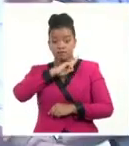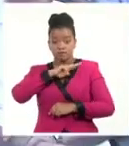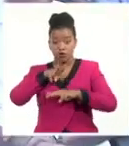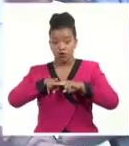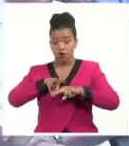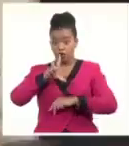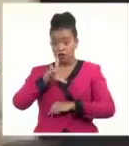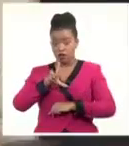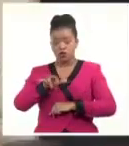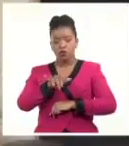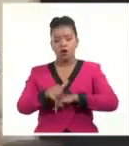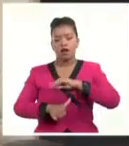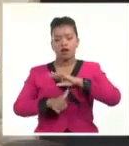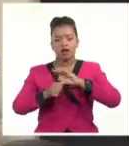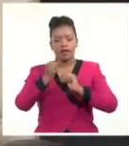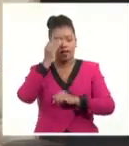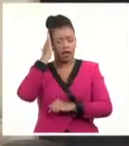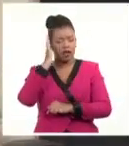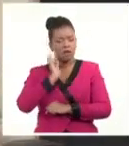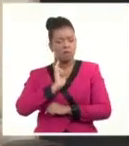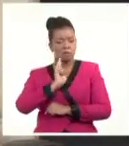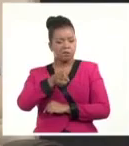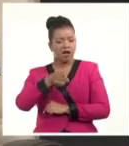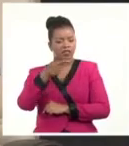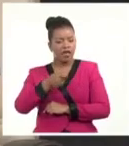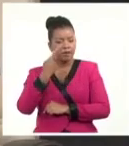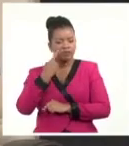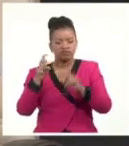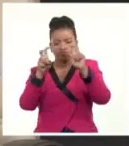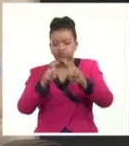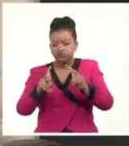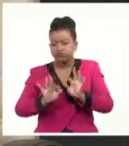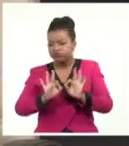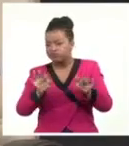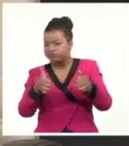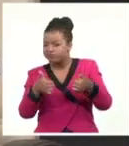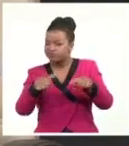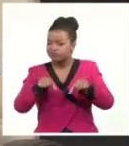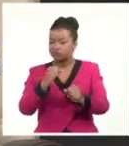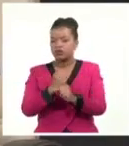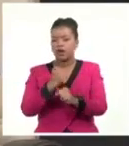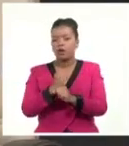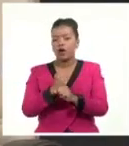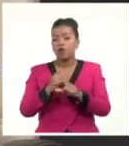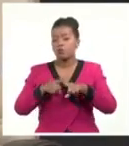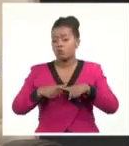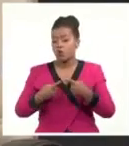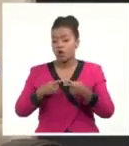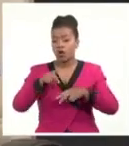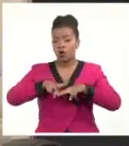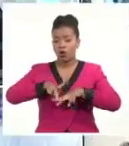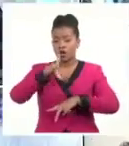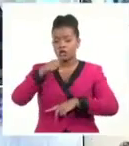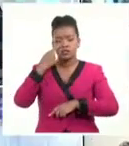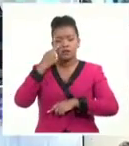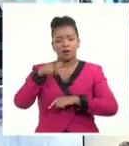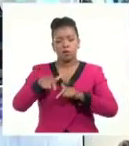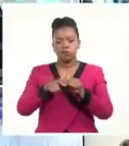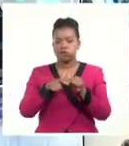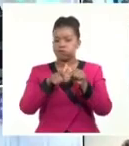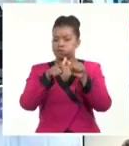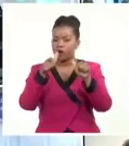el presidente cubano indicó revisar la calidad del trabajo epidemiológico, pues es este territorio oriental el de mayor número de casos